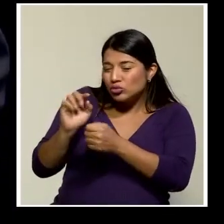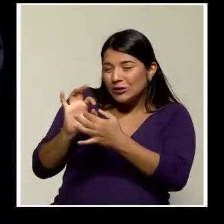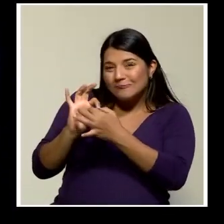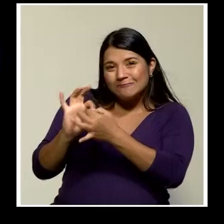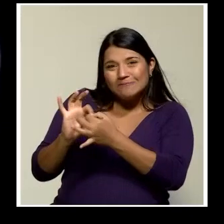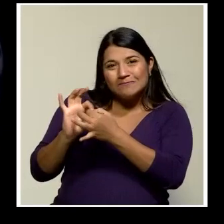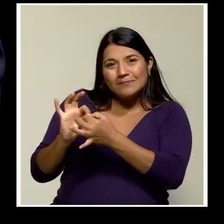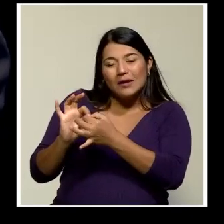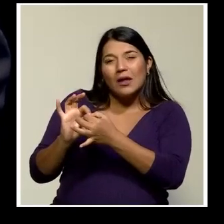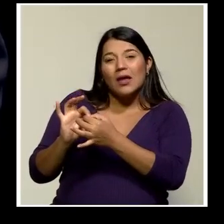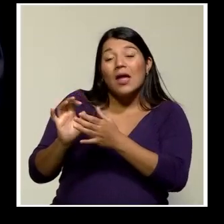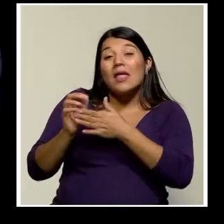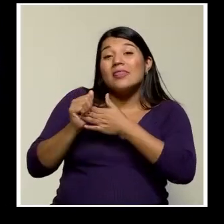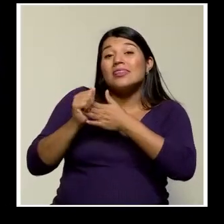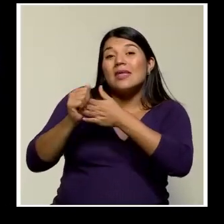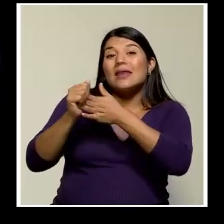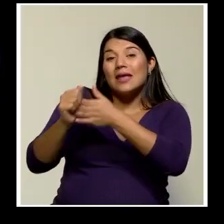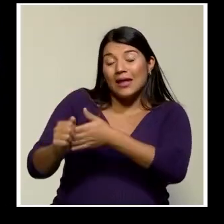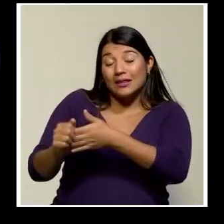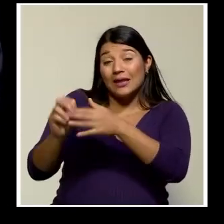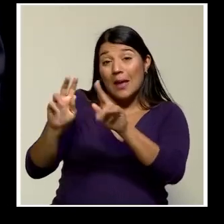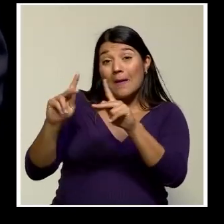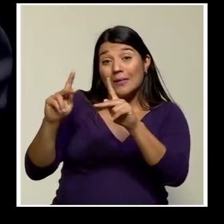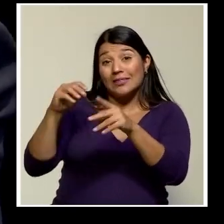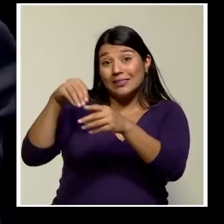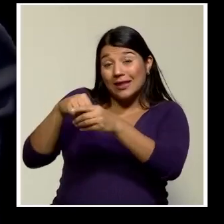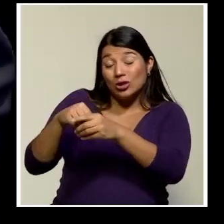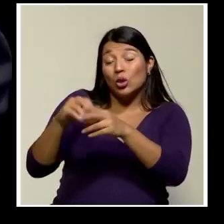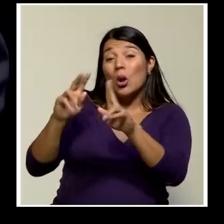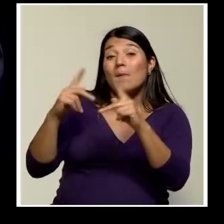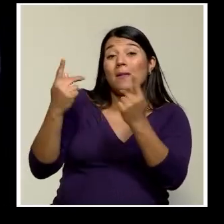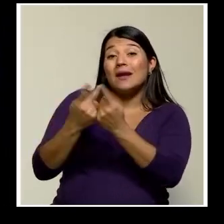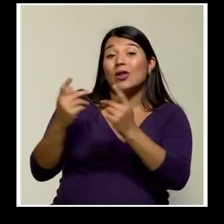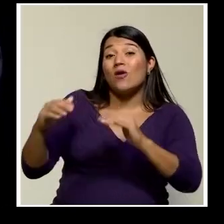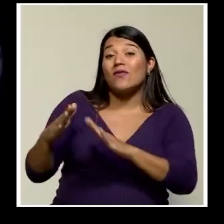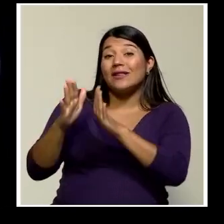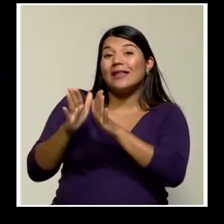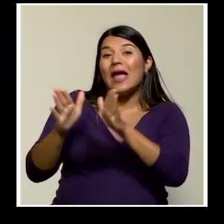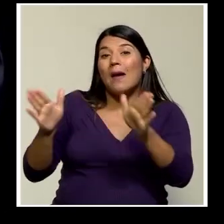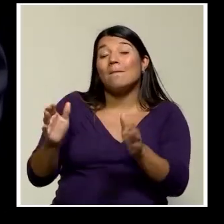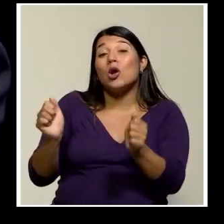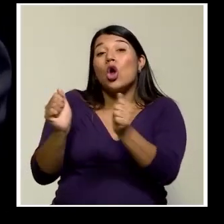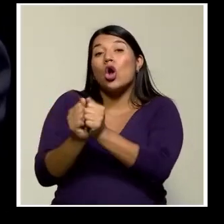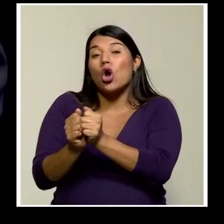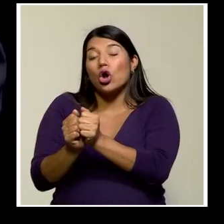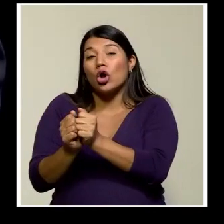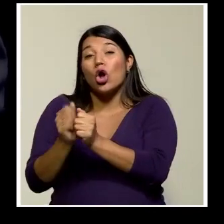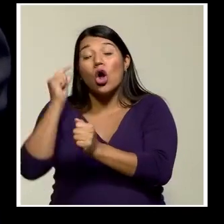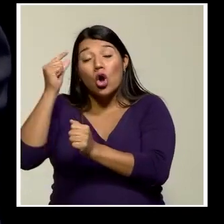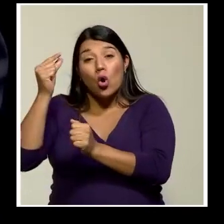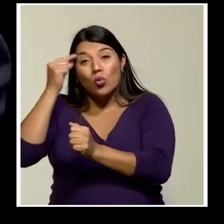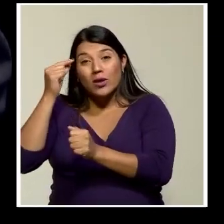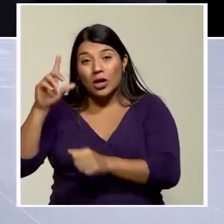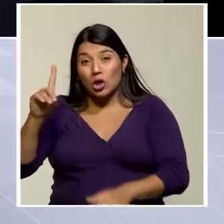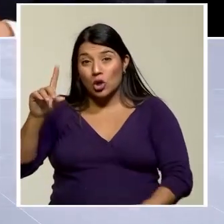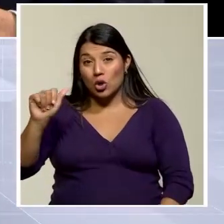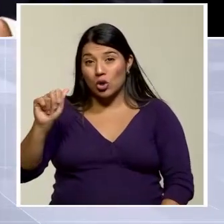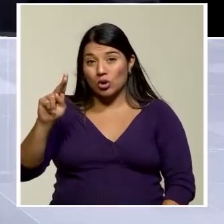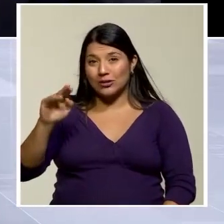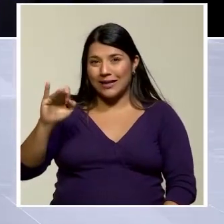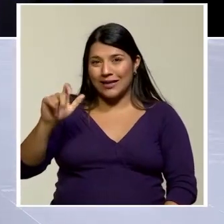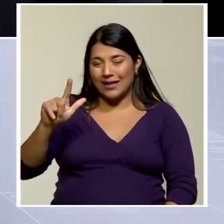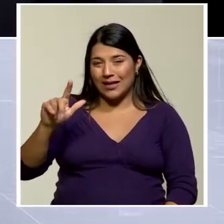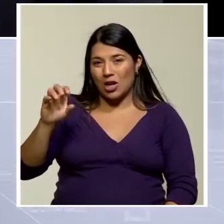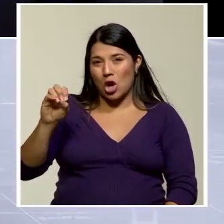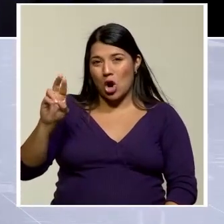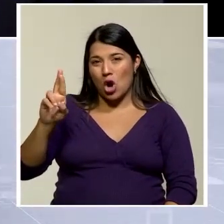empatía de dirigentes del Frente Amplio con el gobierno de Daniel Ortega en Nicaragua. ¿Cuál es